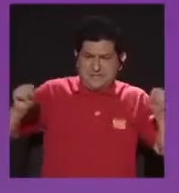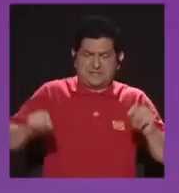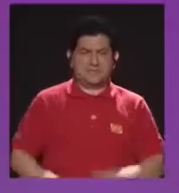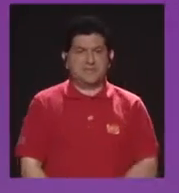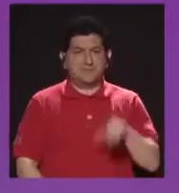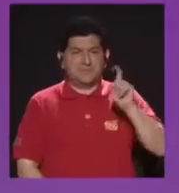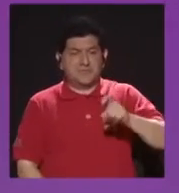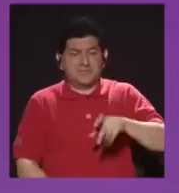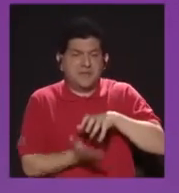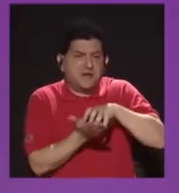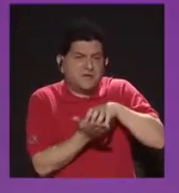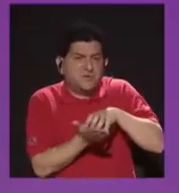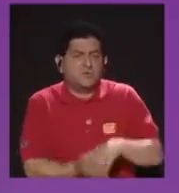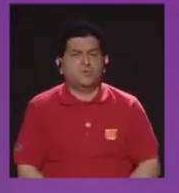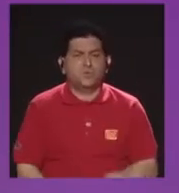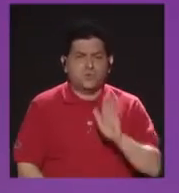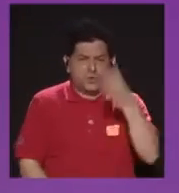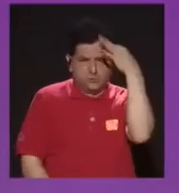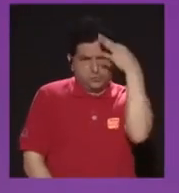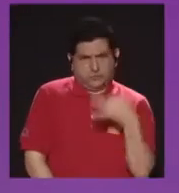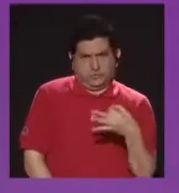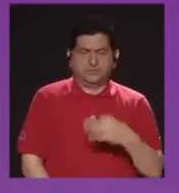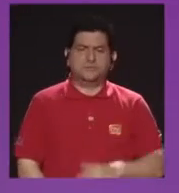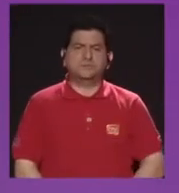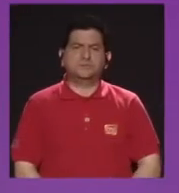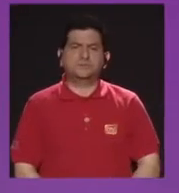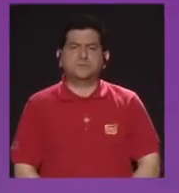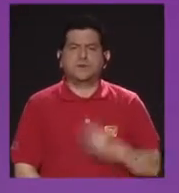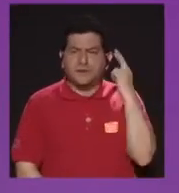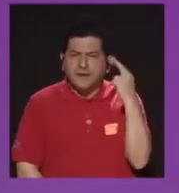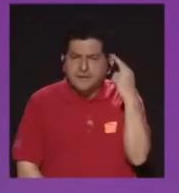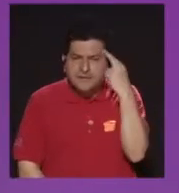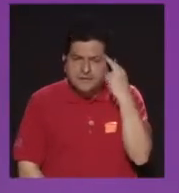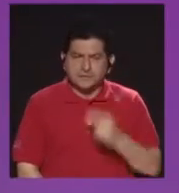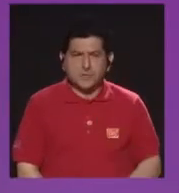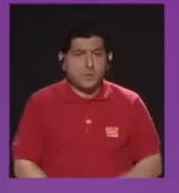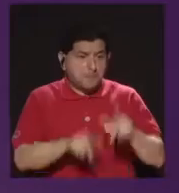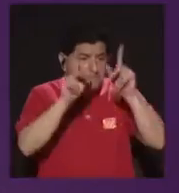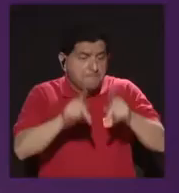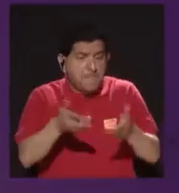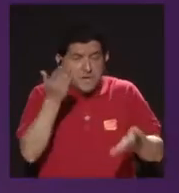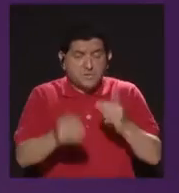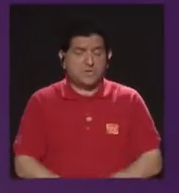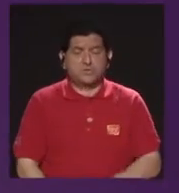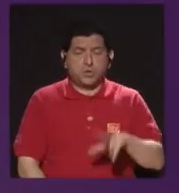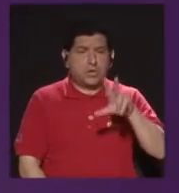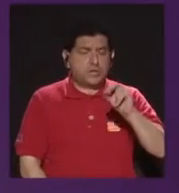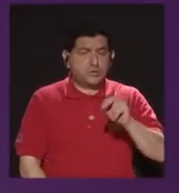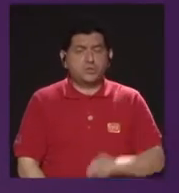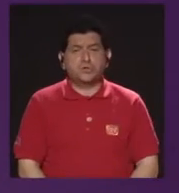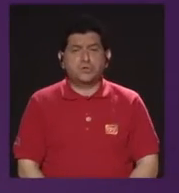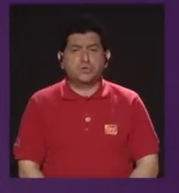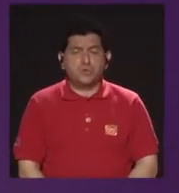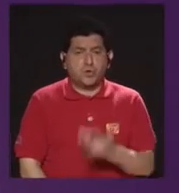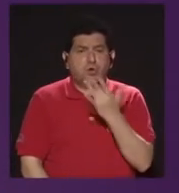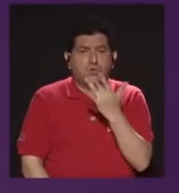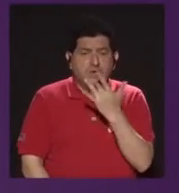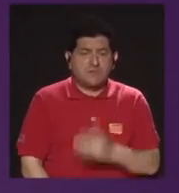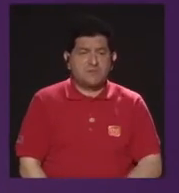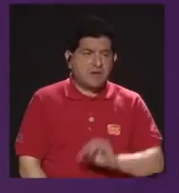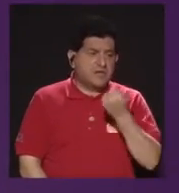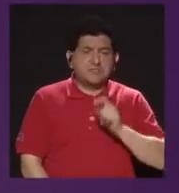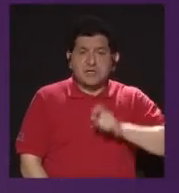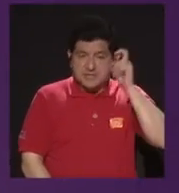cuestionarse mucho su posición porque y habrá personas no heterosexuales en esos grupos religiosos no